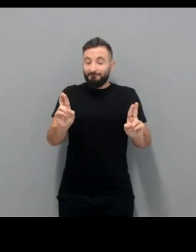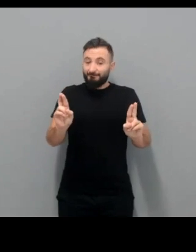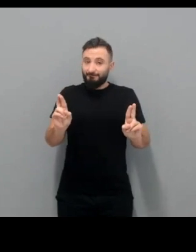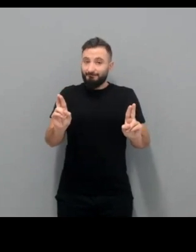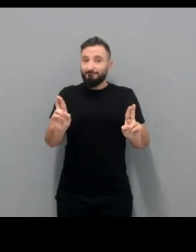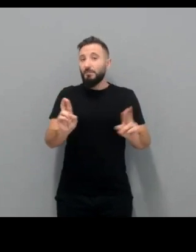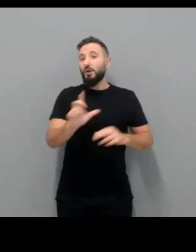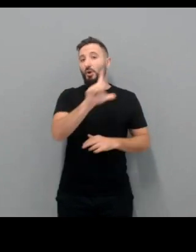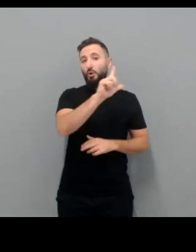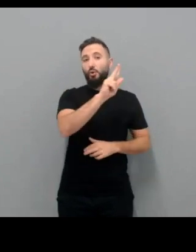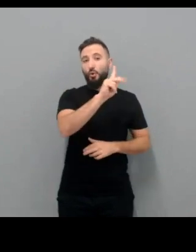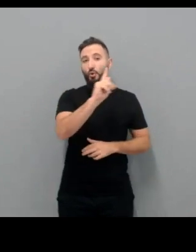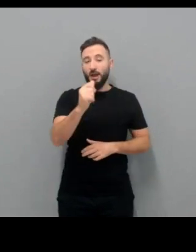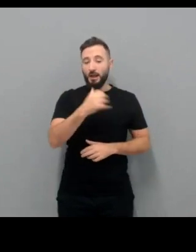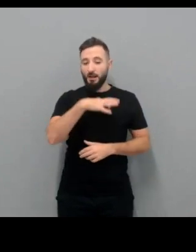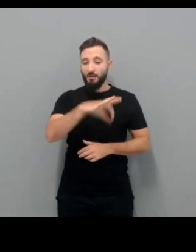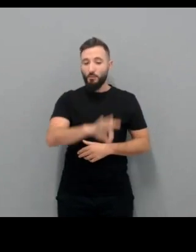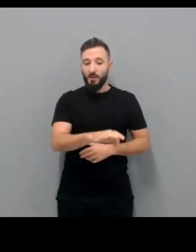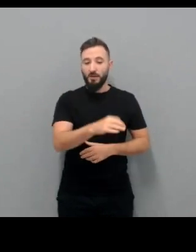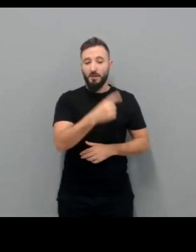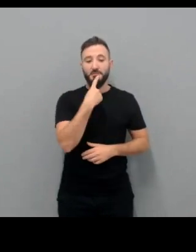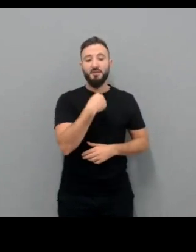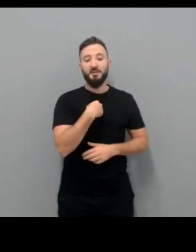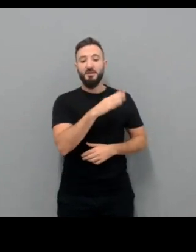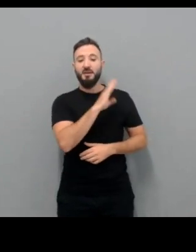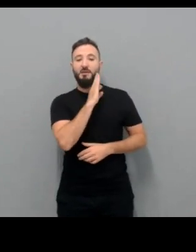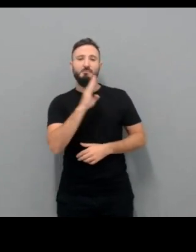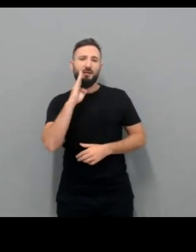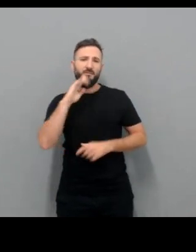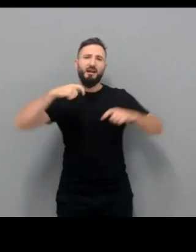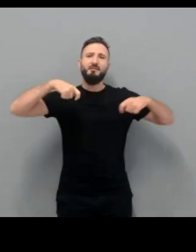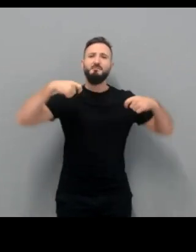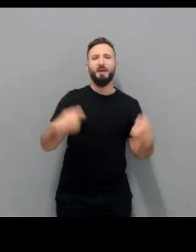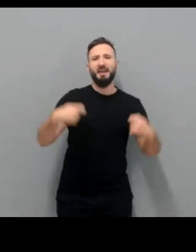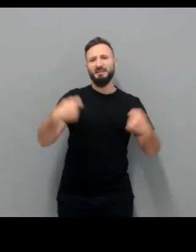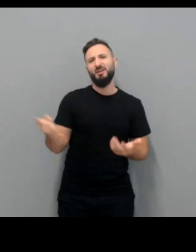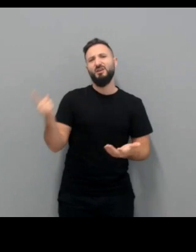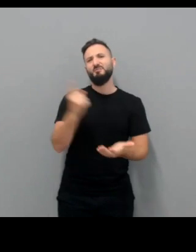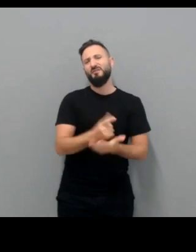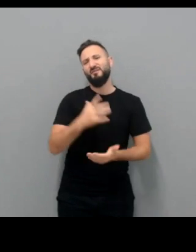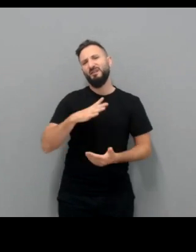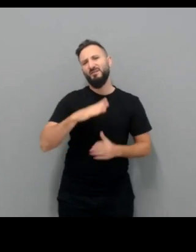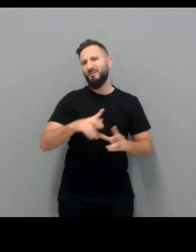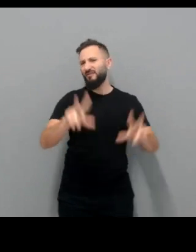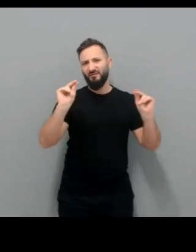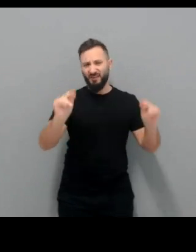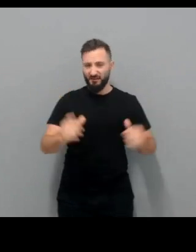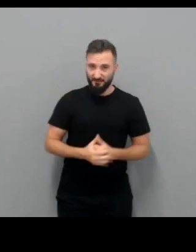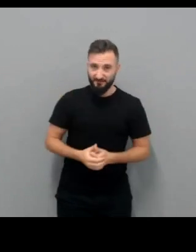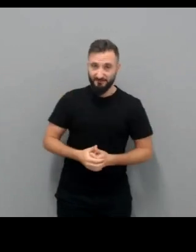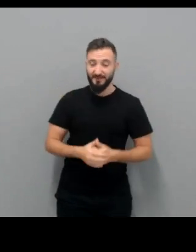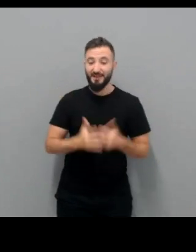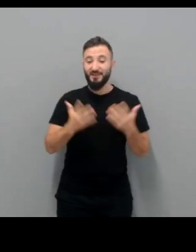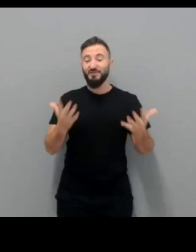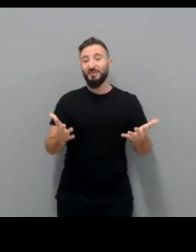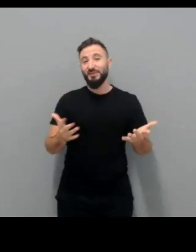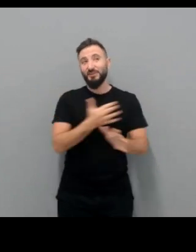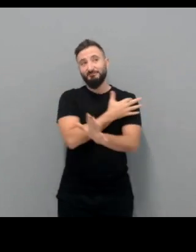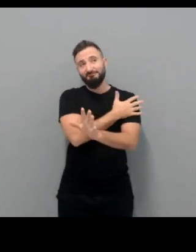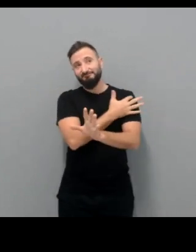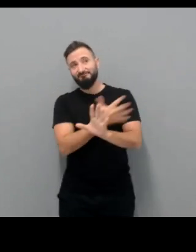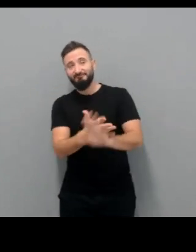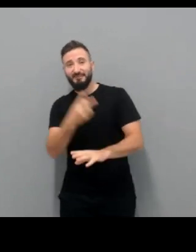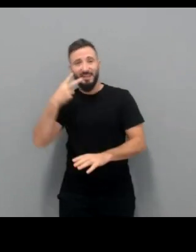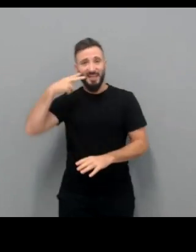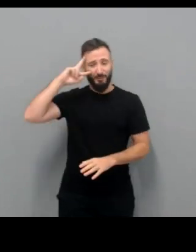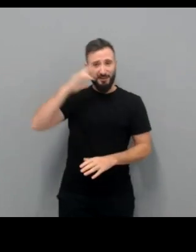Luca va a poder decirnos: a Machu, no seas tan pesada con esta comida que no me gusta. Bueno, y esto es un poco mi experiencia, no